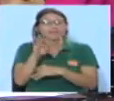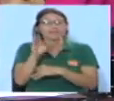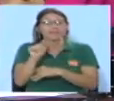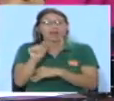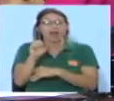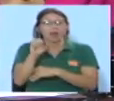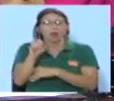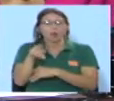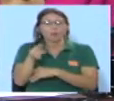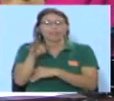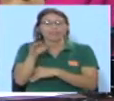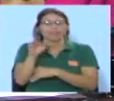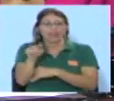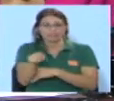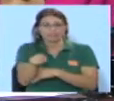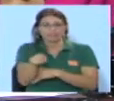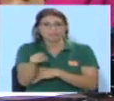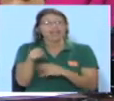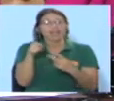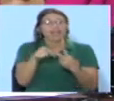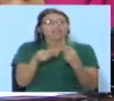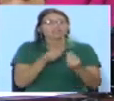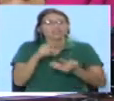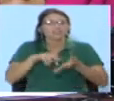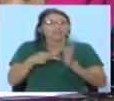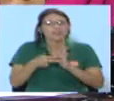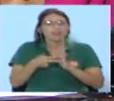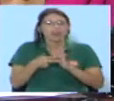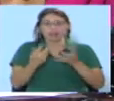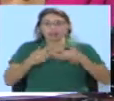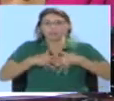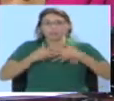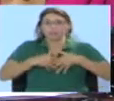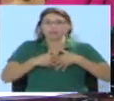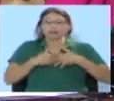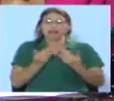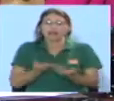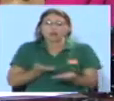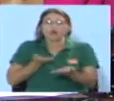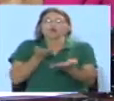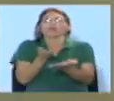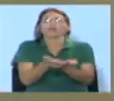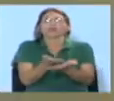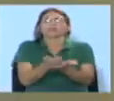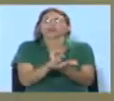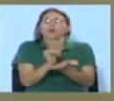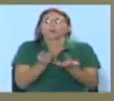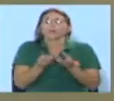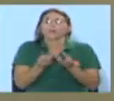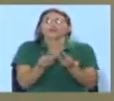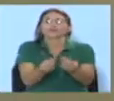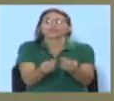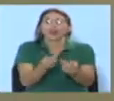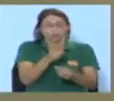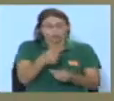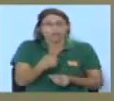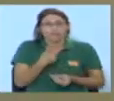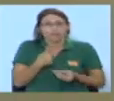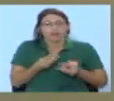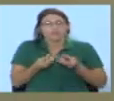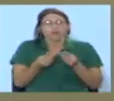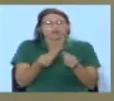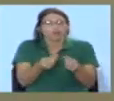que el proveedor le ofrece a usted como velocidad de consumo es en realidad lo que usted va a tener. Uh-huh.